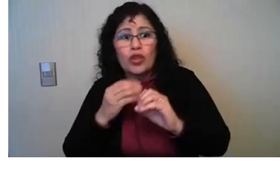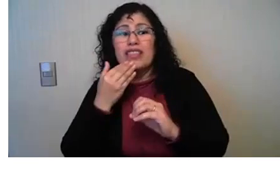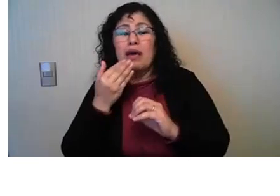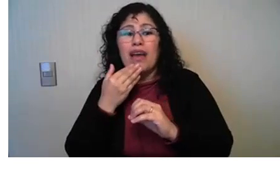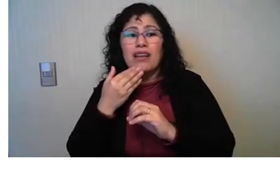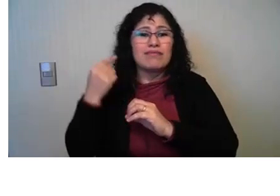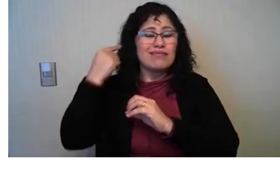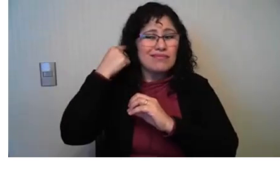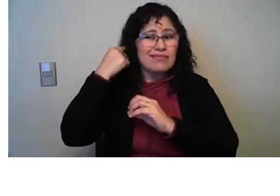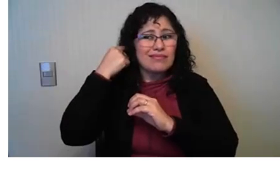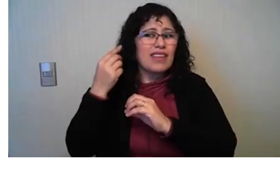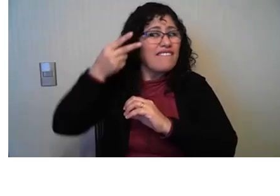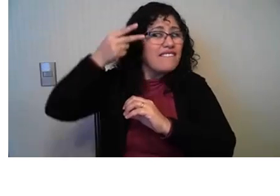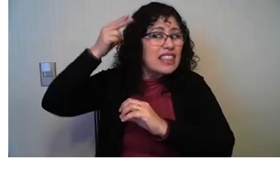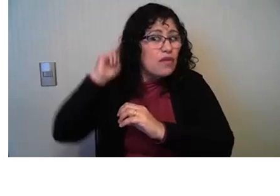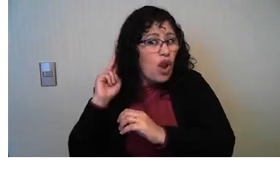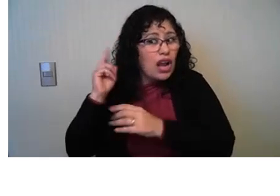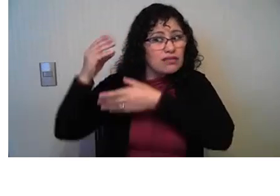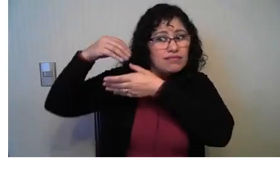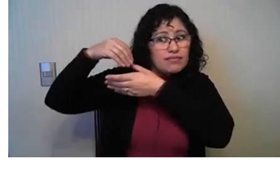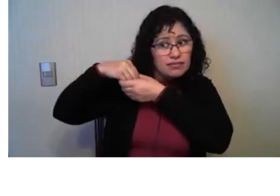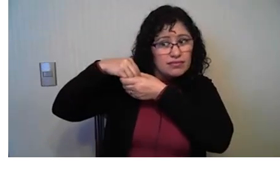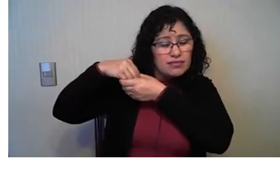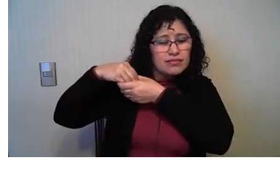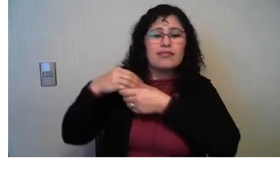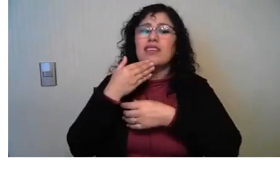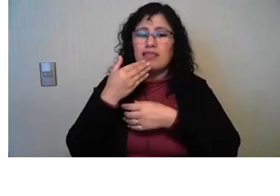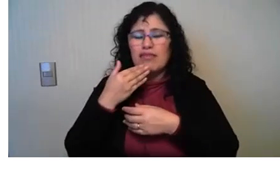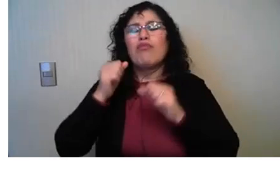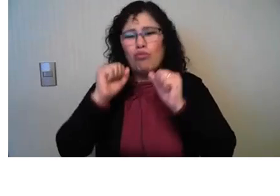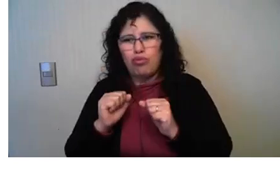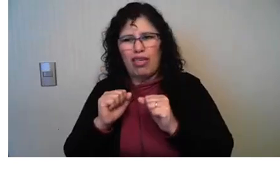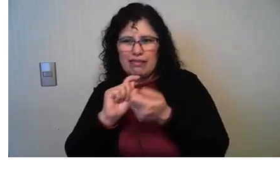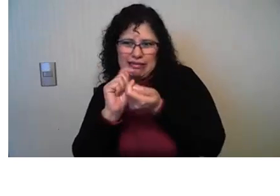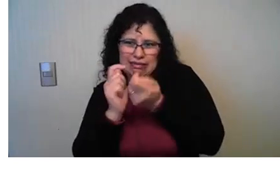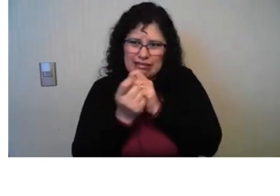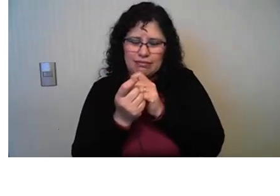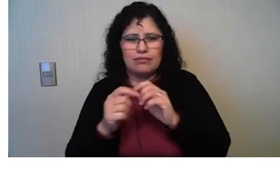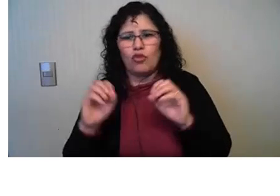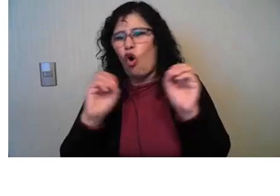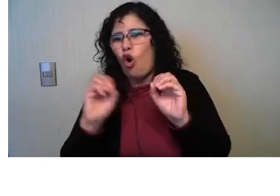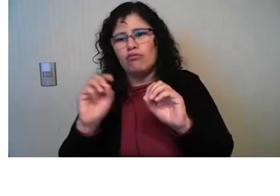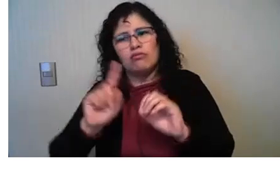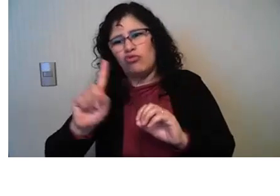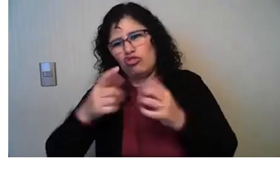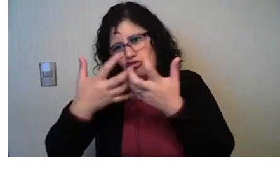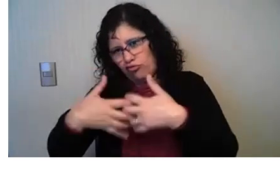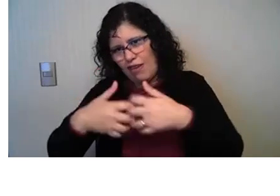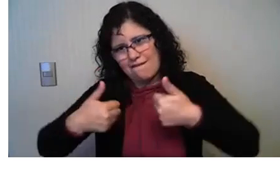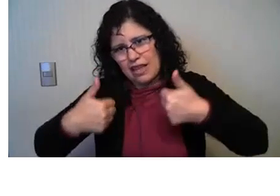Recuerden que la sensibilidad que llega al cerebelo asociado a